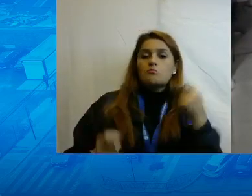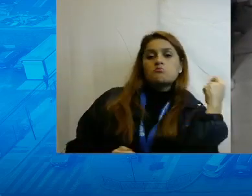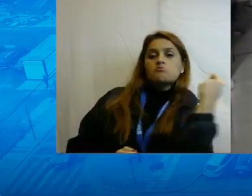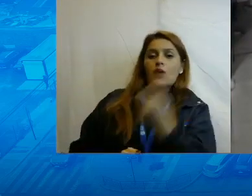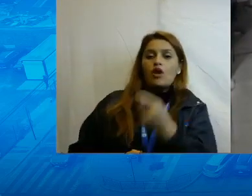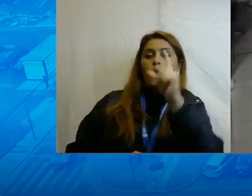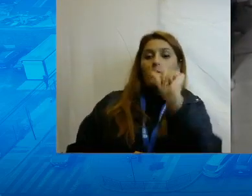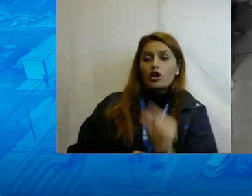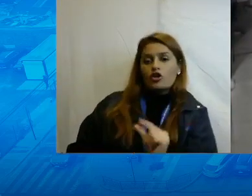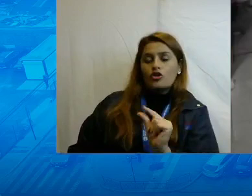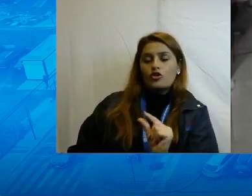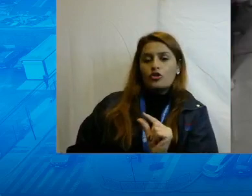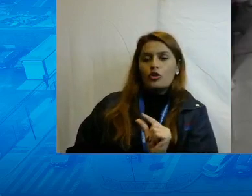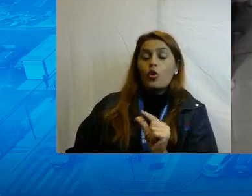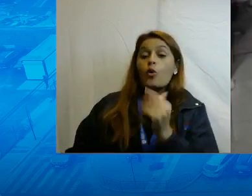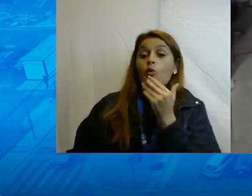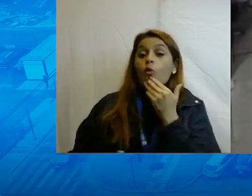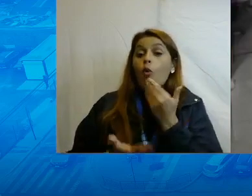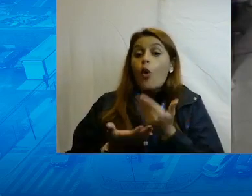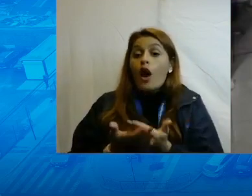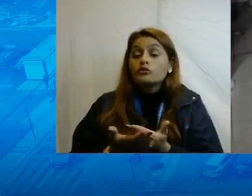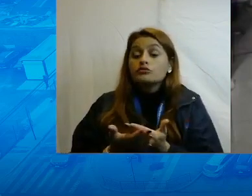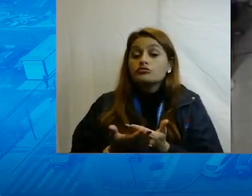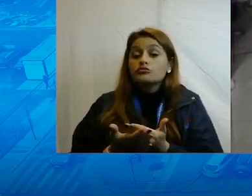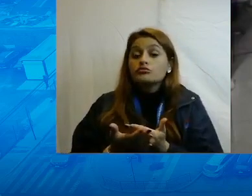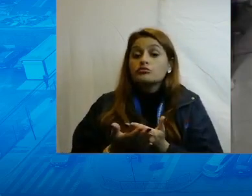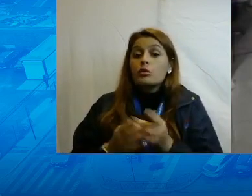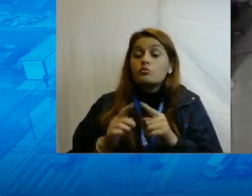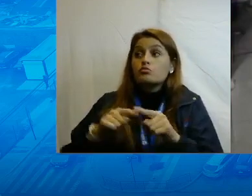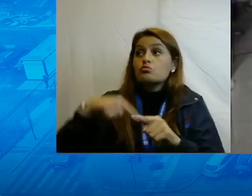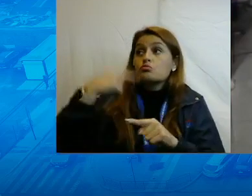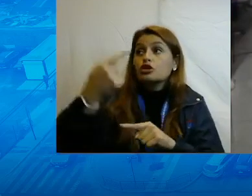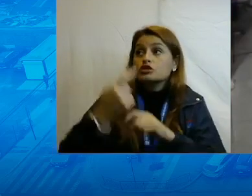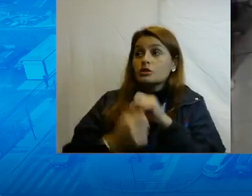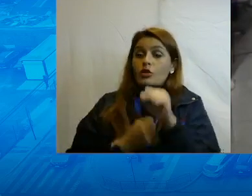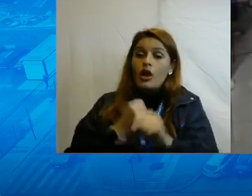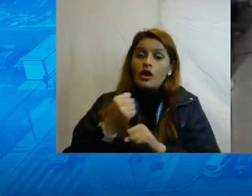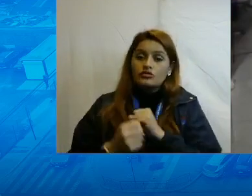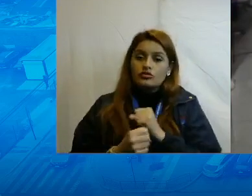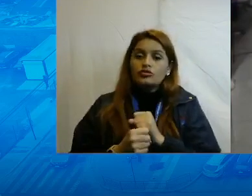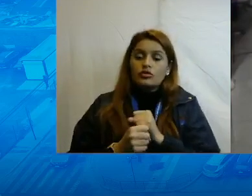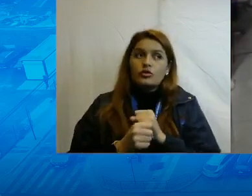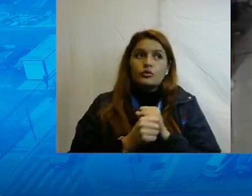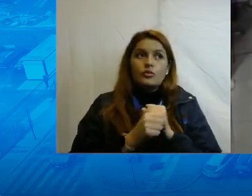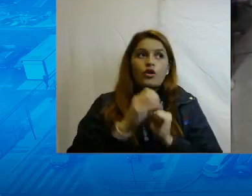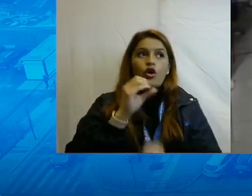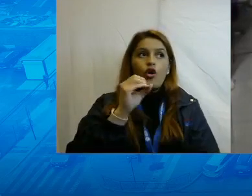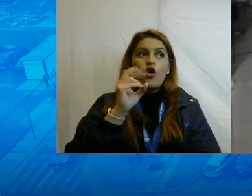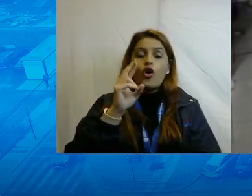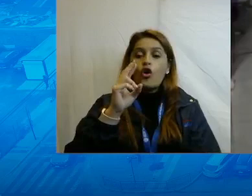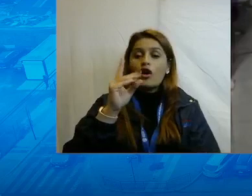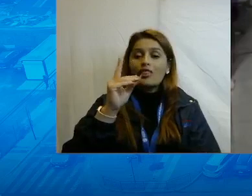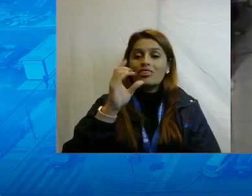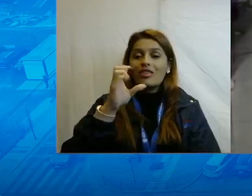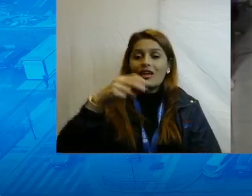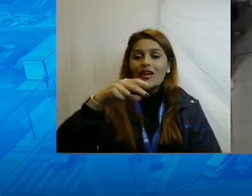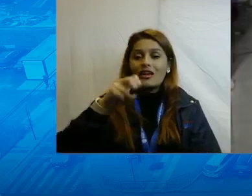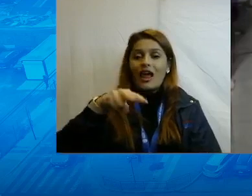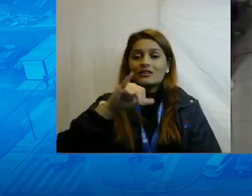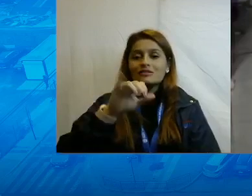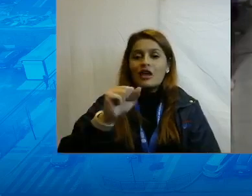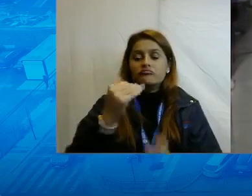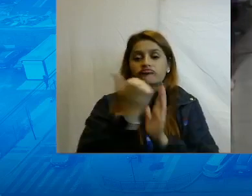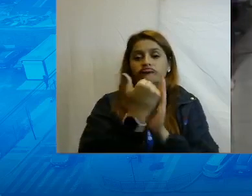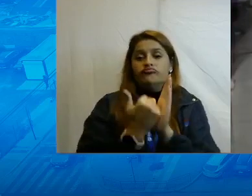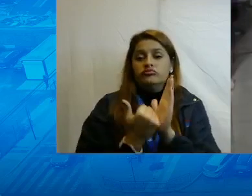que debieran aplicarse ya desde el primer semestre del próximo año, puesto que la modificación a la ordenanza es algo que se está trabajando hoy día a nivel de